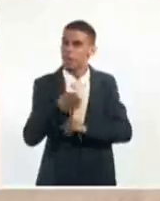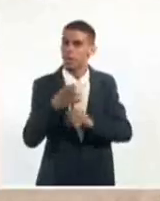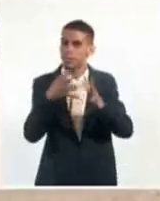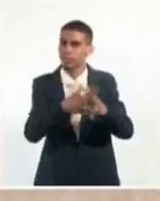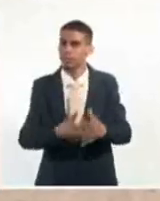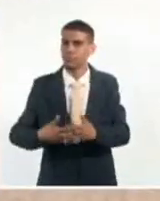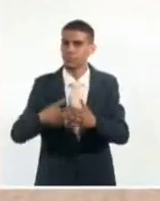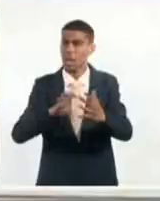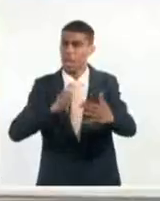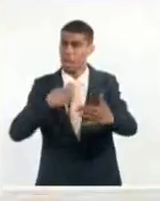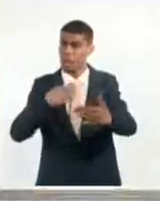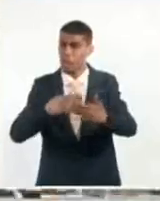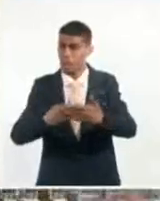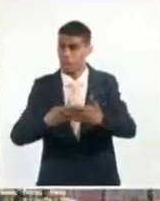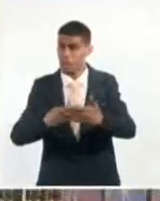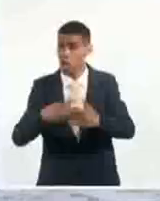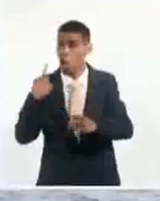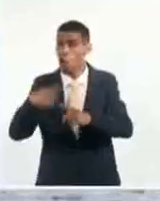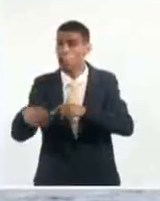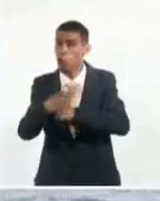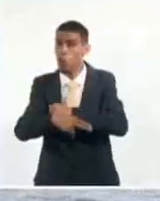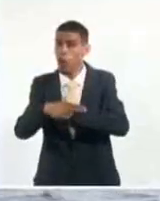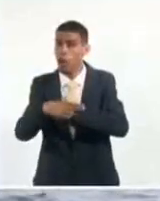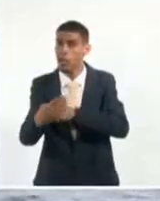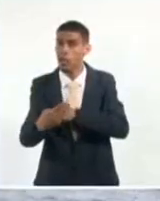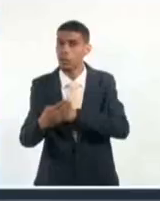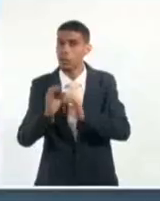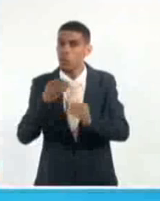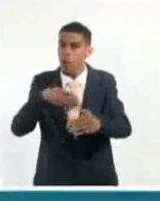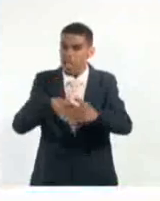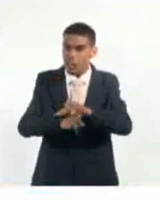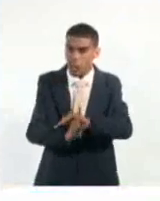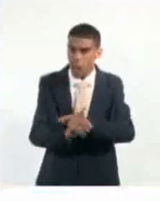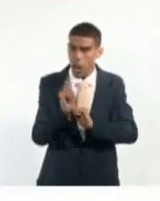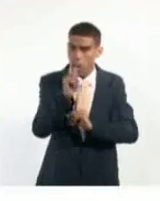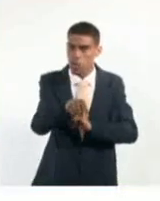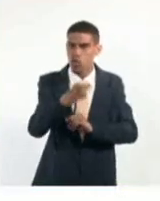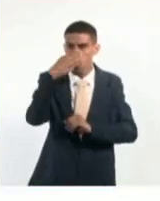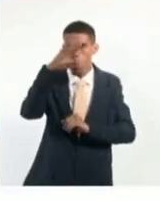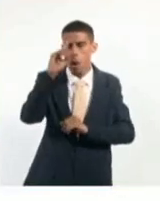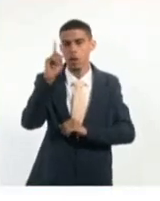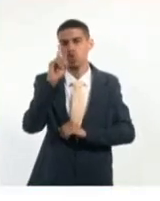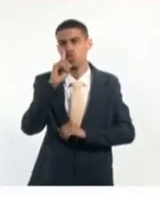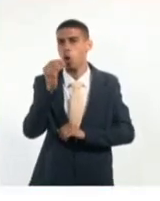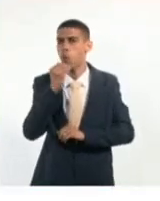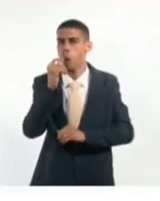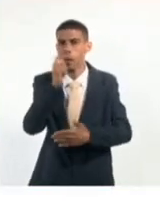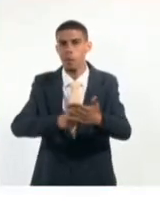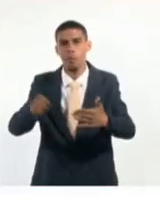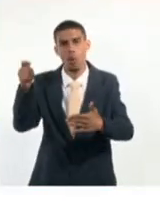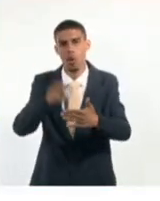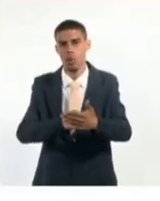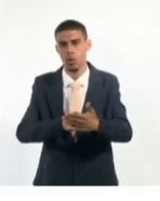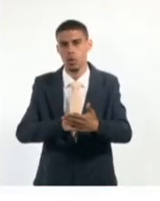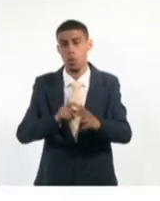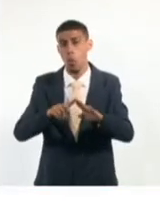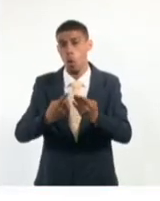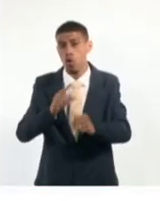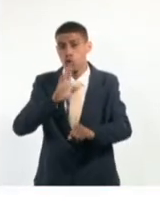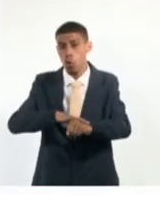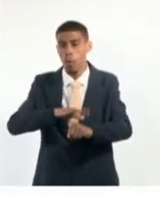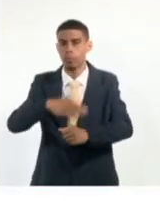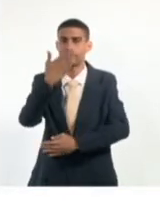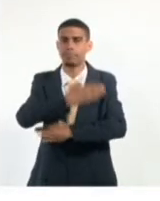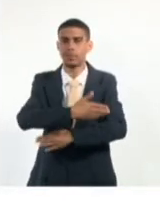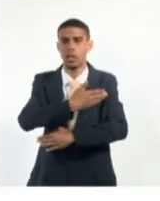empresas, buques y navieras que suministran combustible al país y la arbitraria e injustificada inclusión de la mayor de las Antillas en la